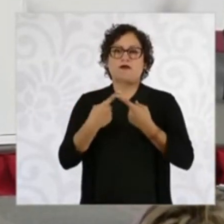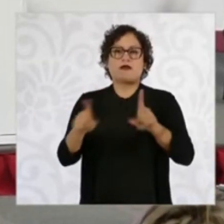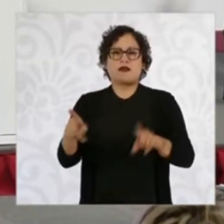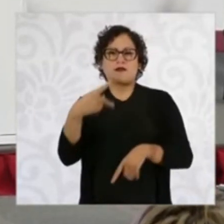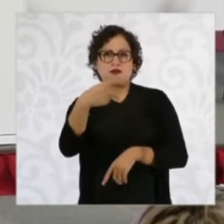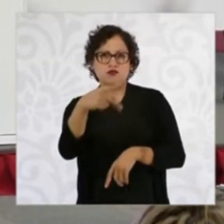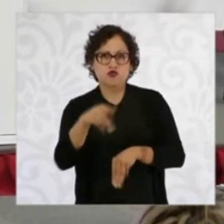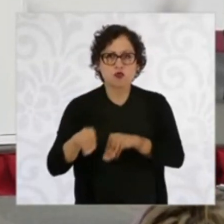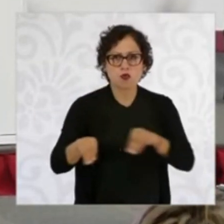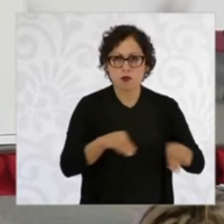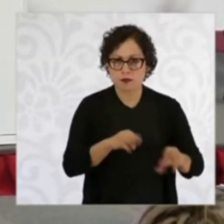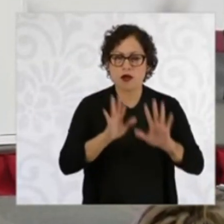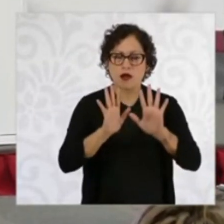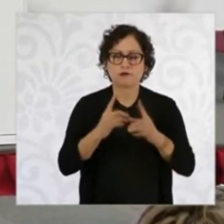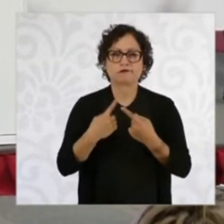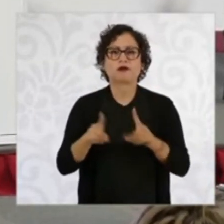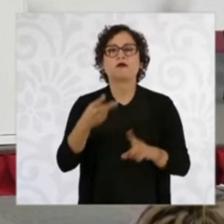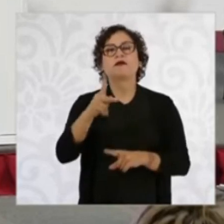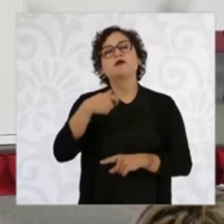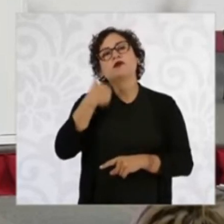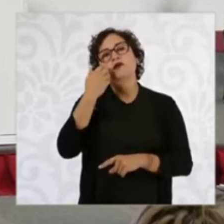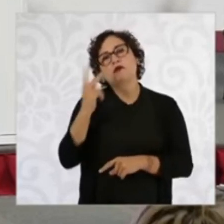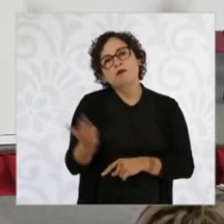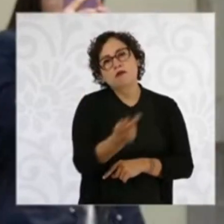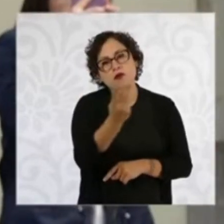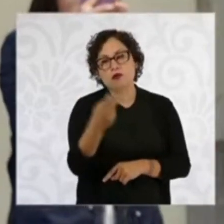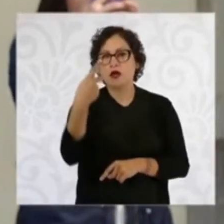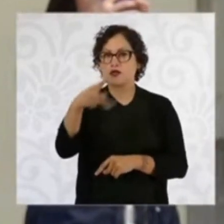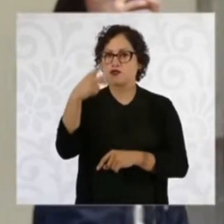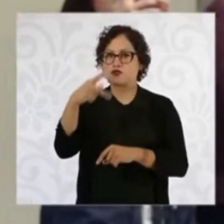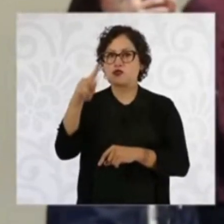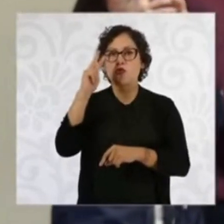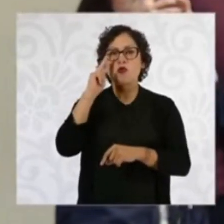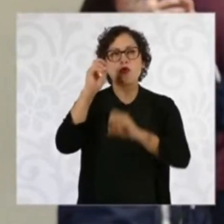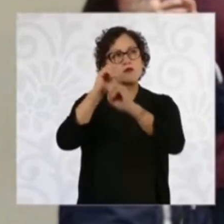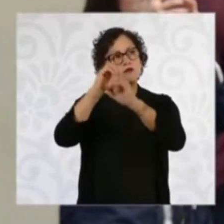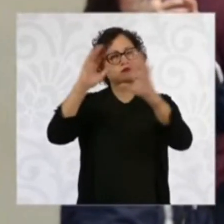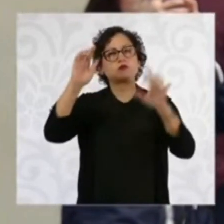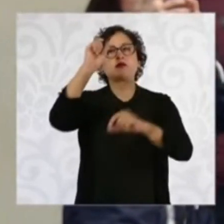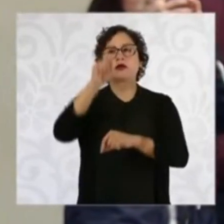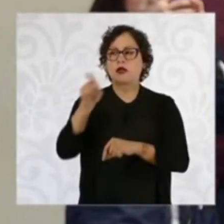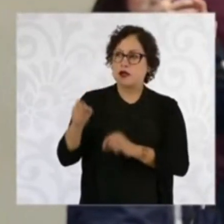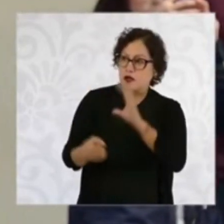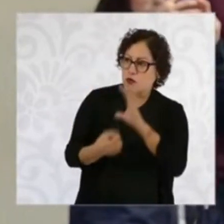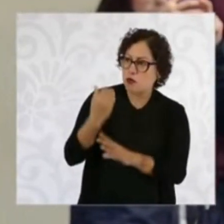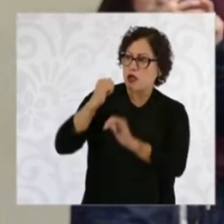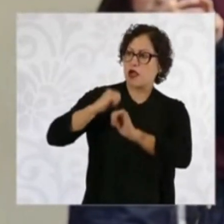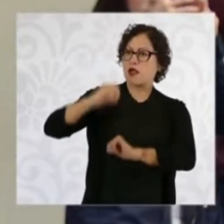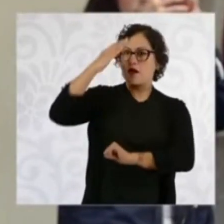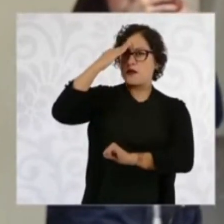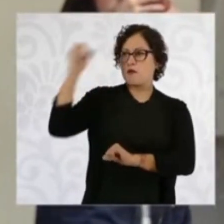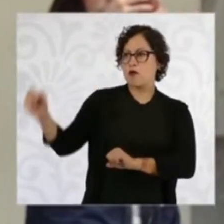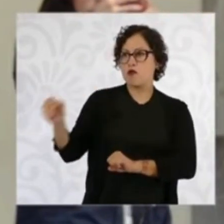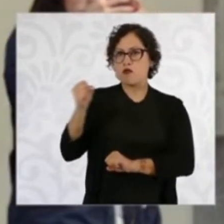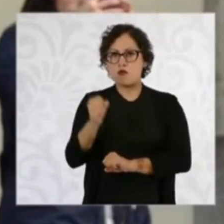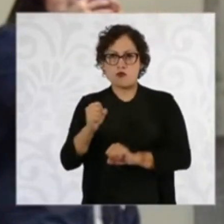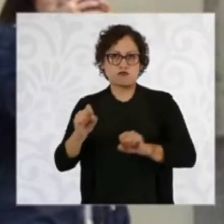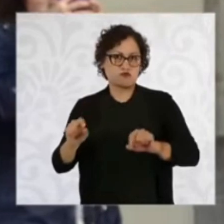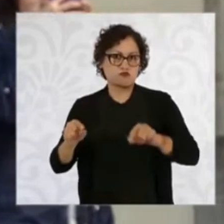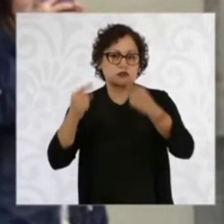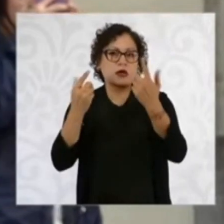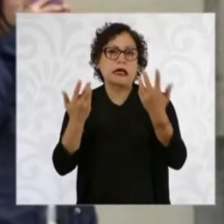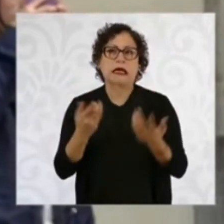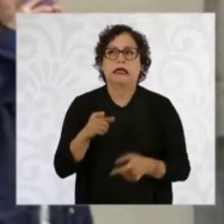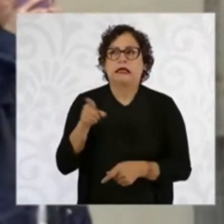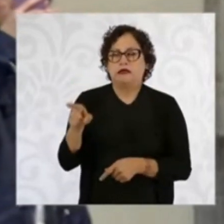movimiento, pero quisiera preguntarle cuál es su visión en torno a, bueno, un nuevo dirigente de una oposición que, bueno, hemos visto ha hecho un papel